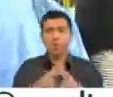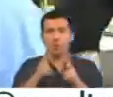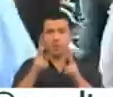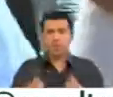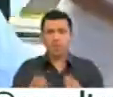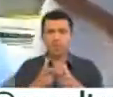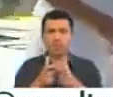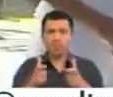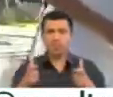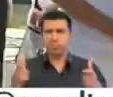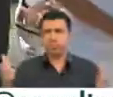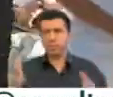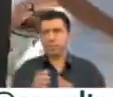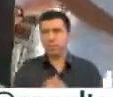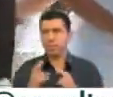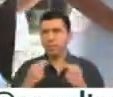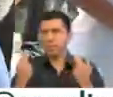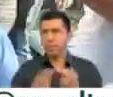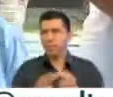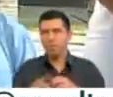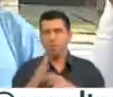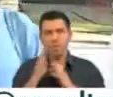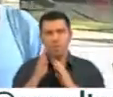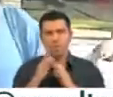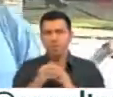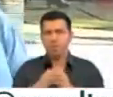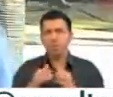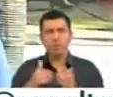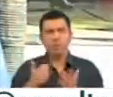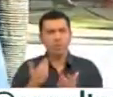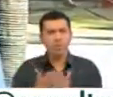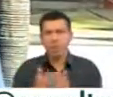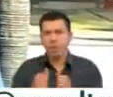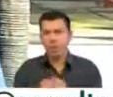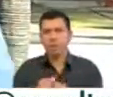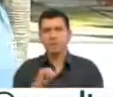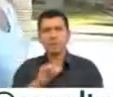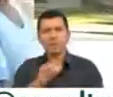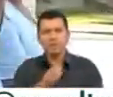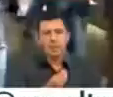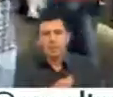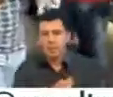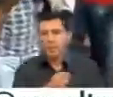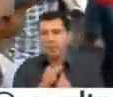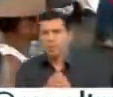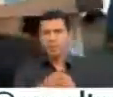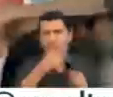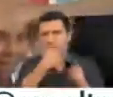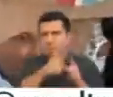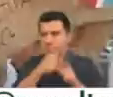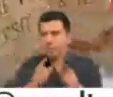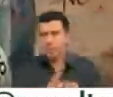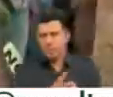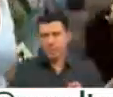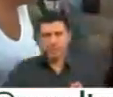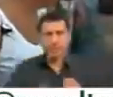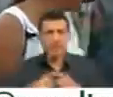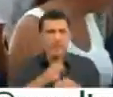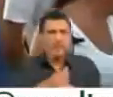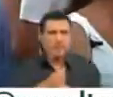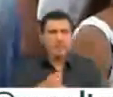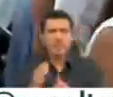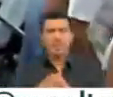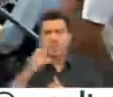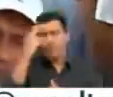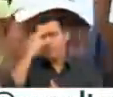Pero lo mejor de esto es que estamos reuniendo aquí entes religiosos de diferentes tipos, de diferentes índoles, cristianos, adventistas, de todas